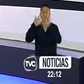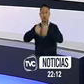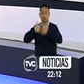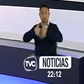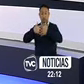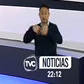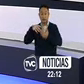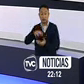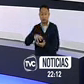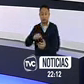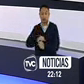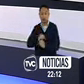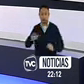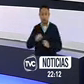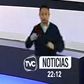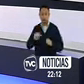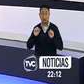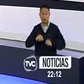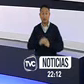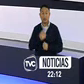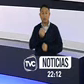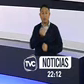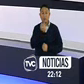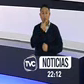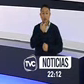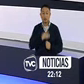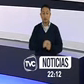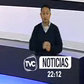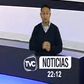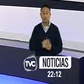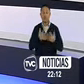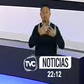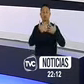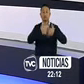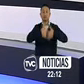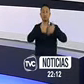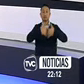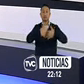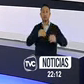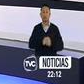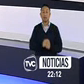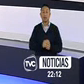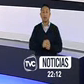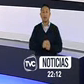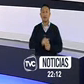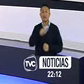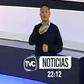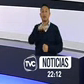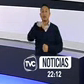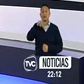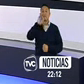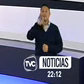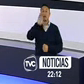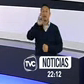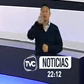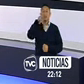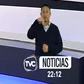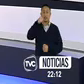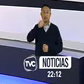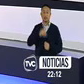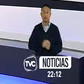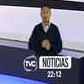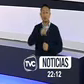minas explosivas y medicación utilizada para la fabricación de anfetaminas procedente de Ecuador y